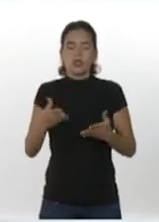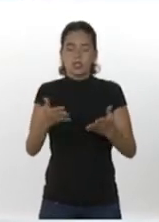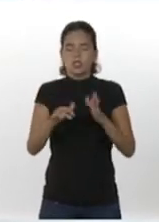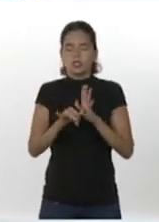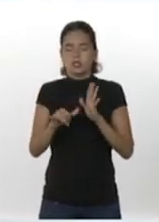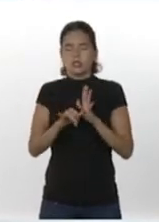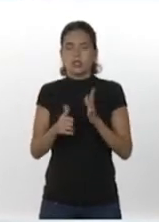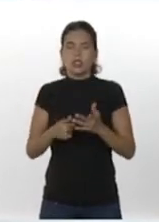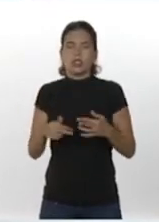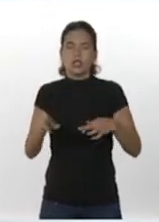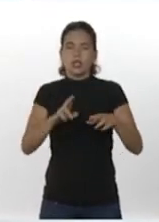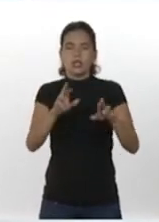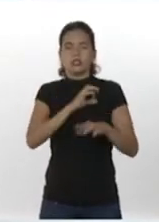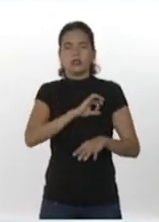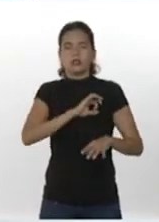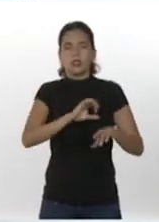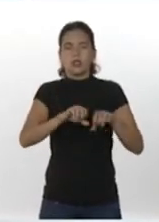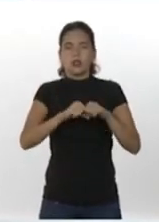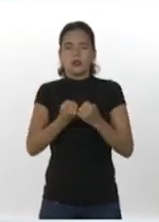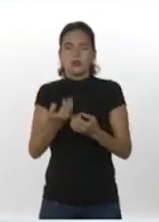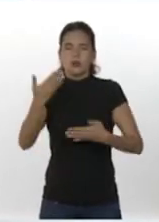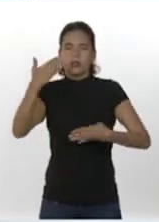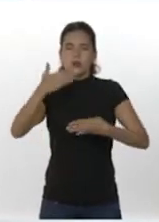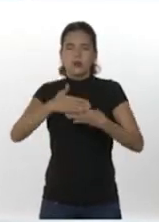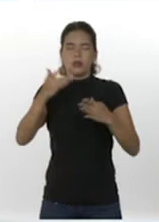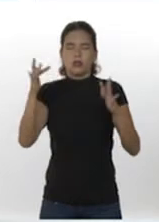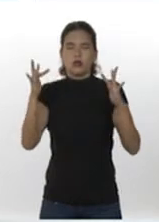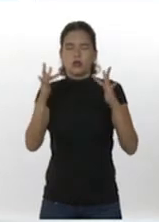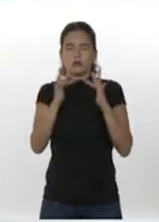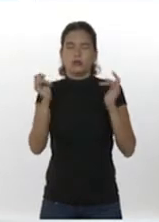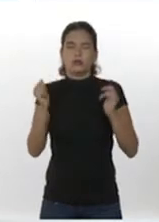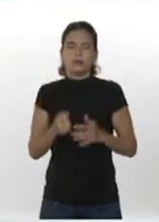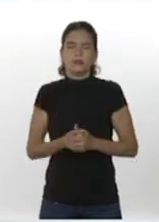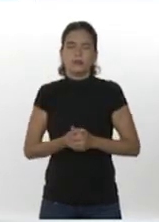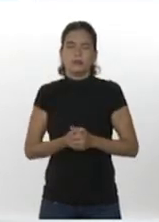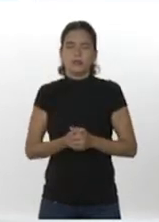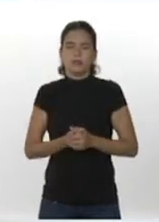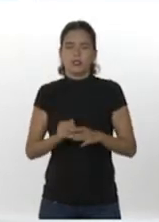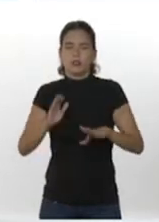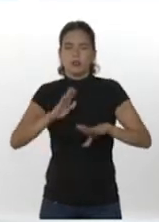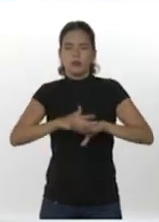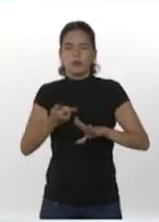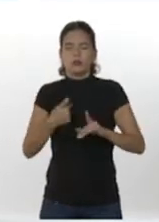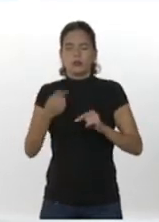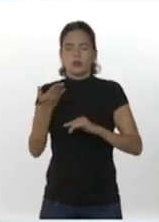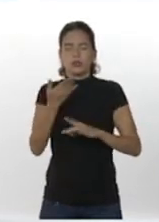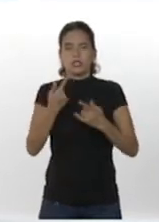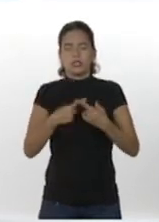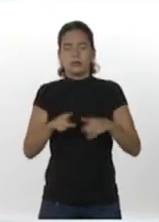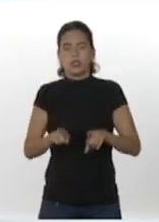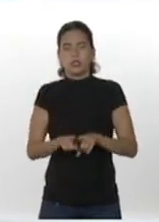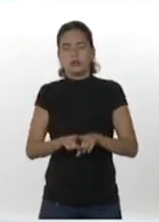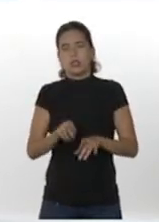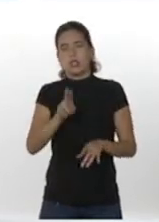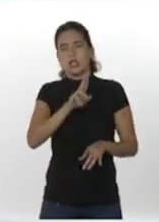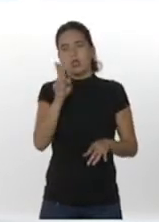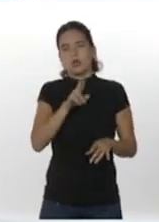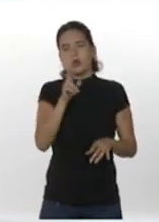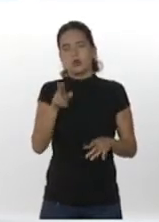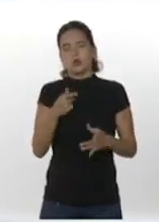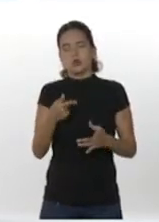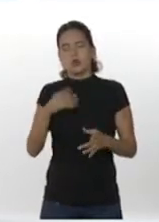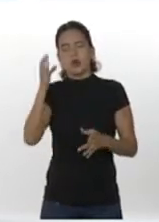cercanía. Las redes sociales rompió esas barreras y nos conectó. Por eso es importante, pero también un uso coherente, un